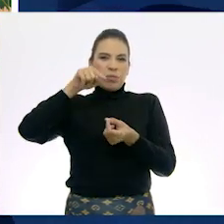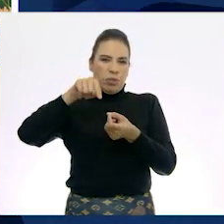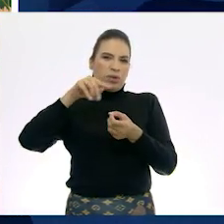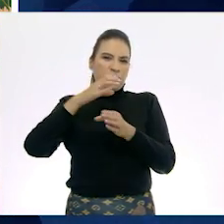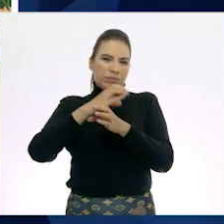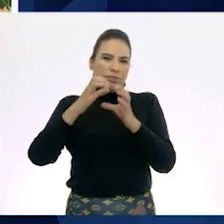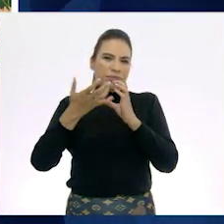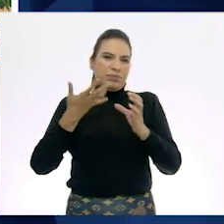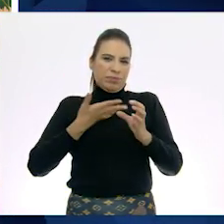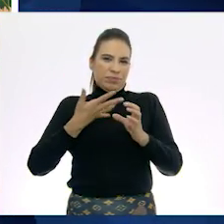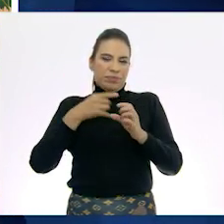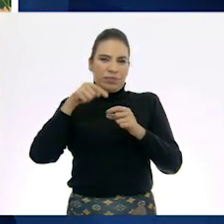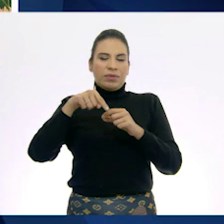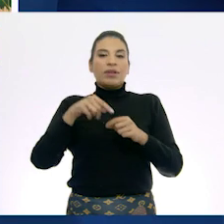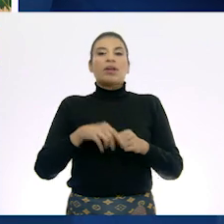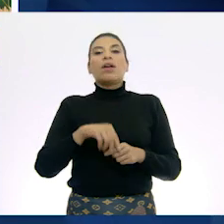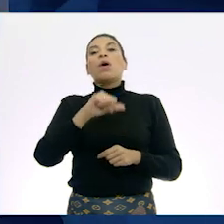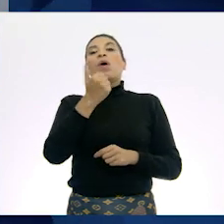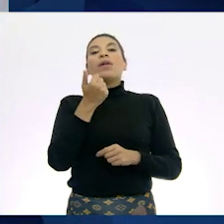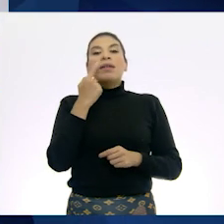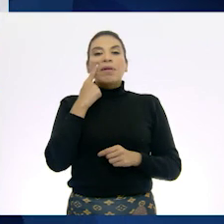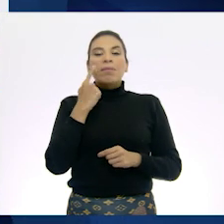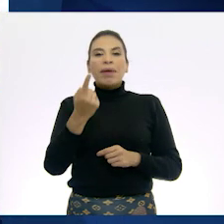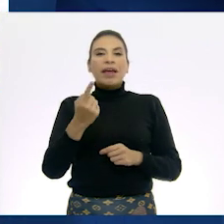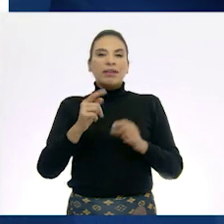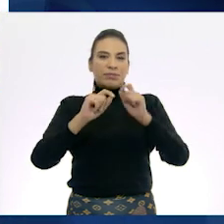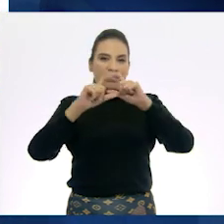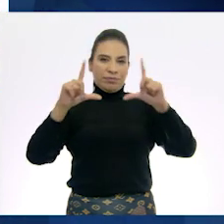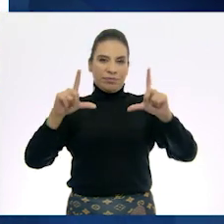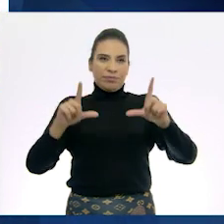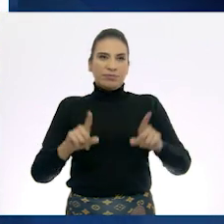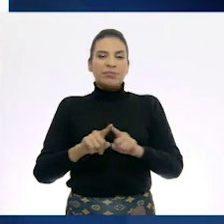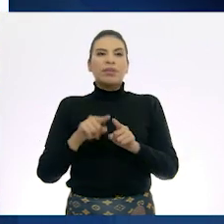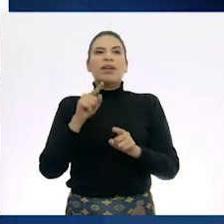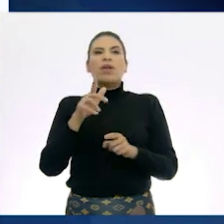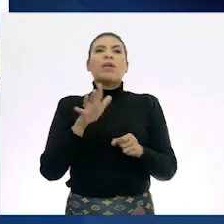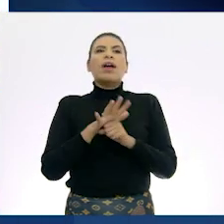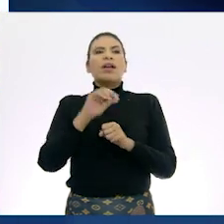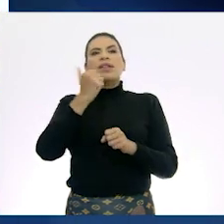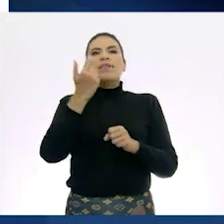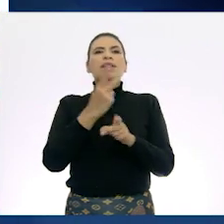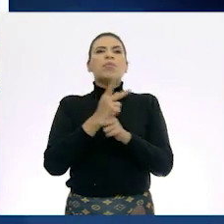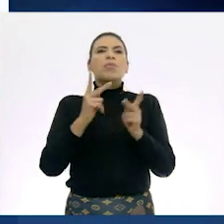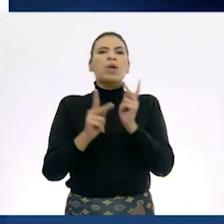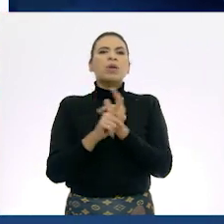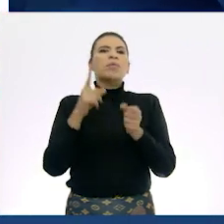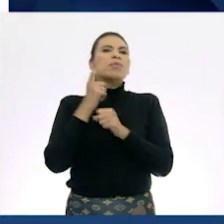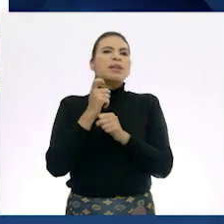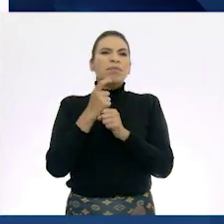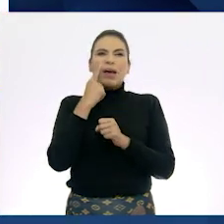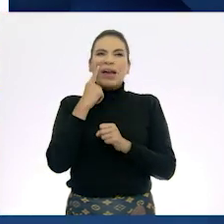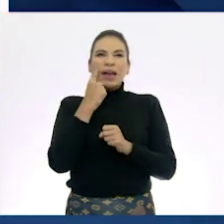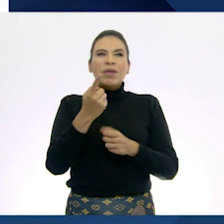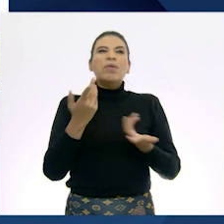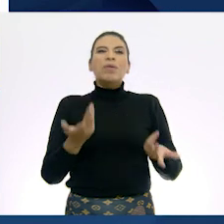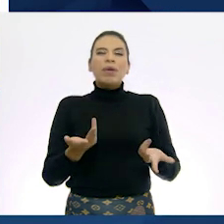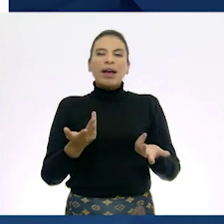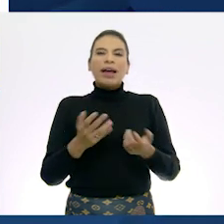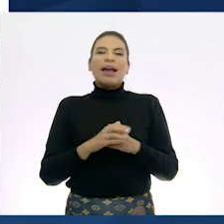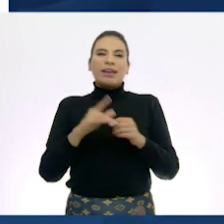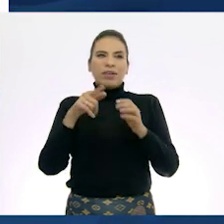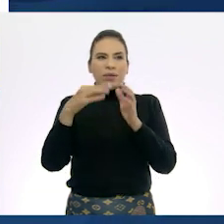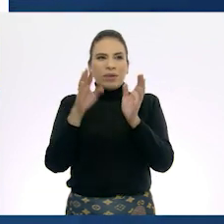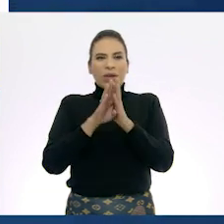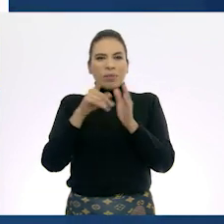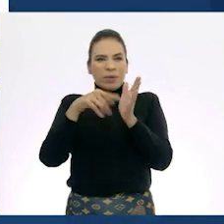sustancias. Y vamos a ver otra lámina. Sí. Ahí tenemos otros productos. El primero que aparece son las varillas.